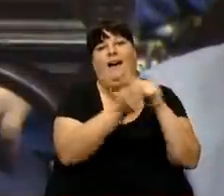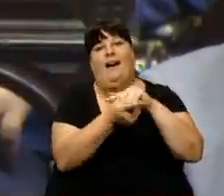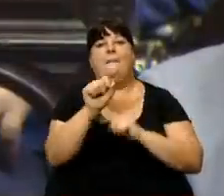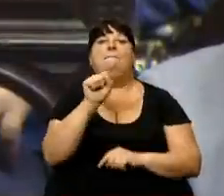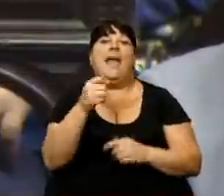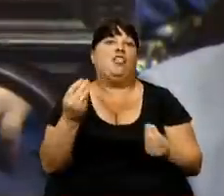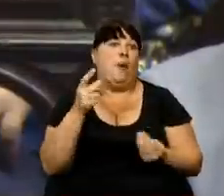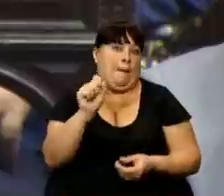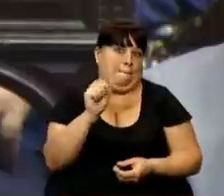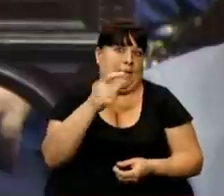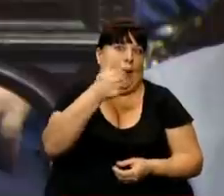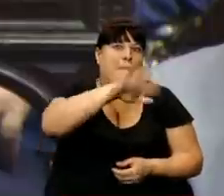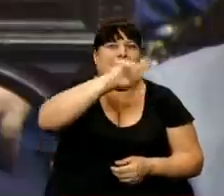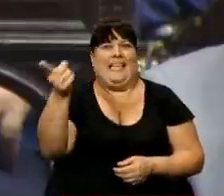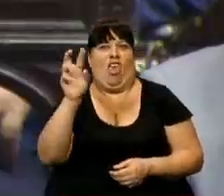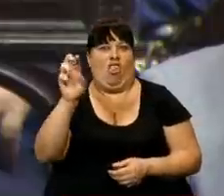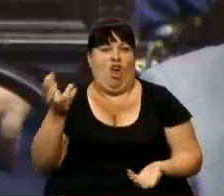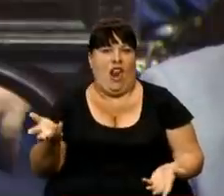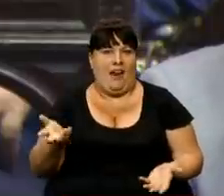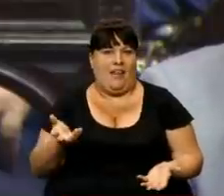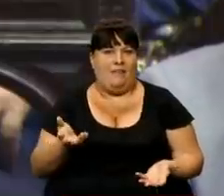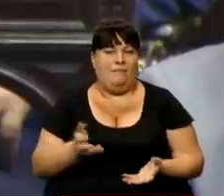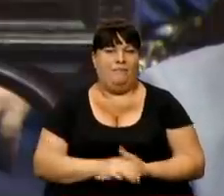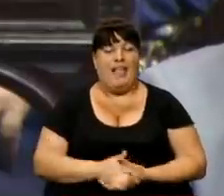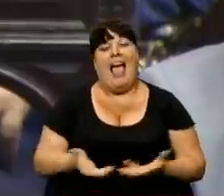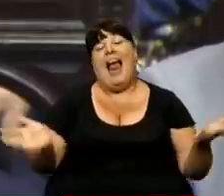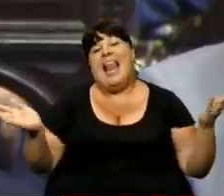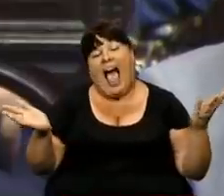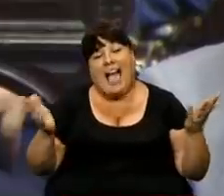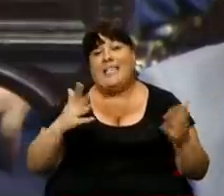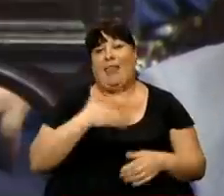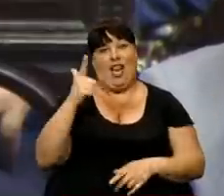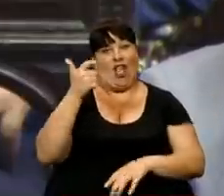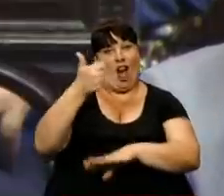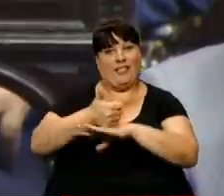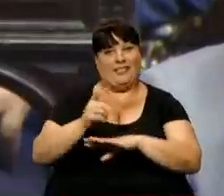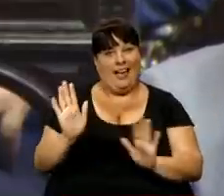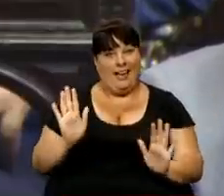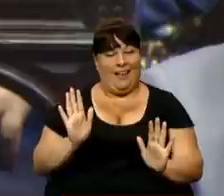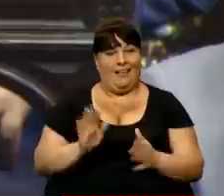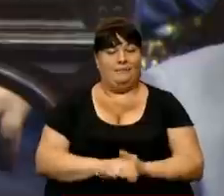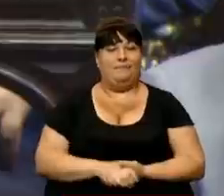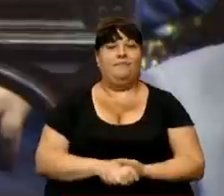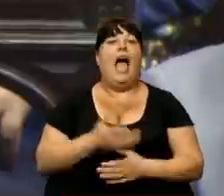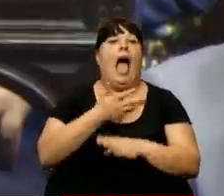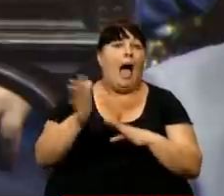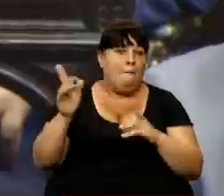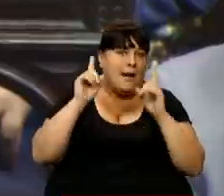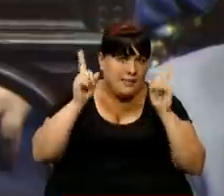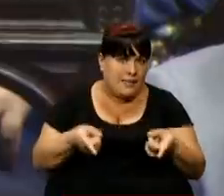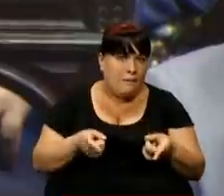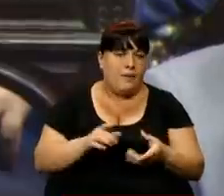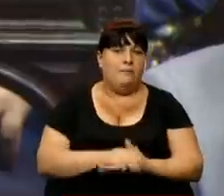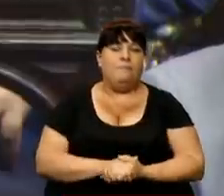cambiaron en pesos porque el peso vale más que el dólar. Lástima que no está la directora. Y además de eso, por